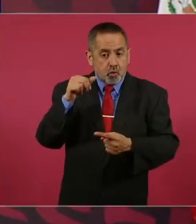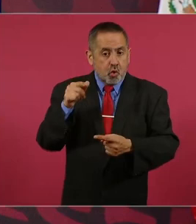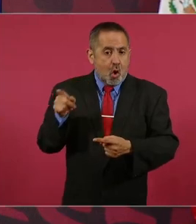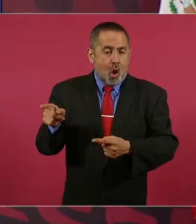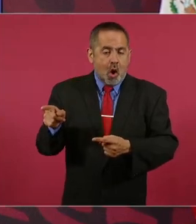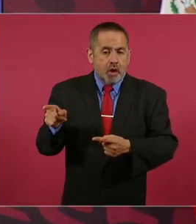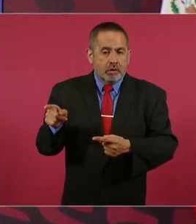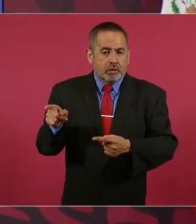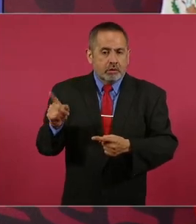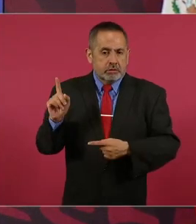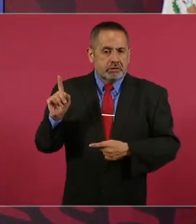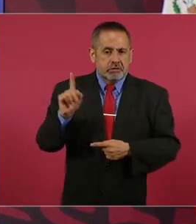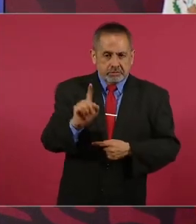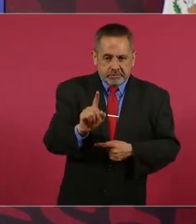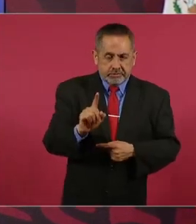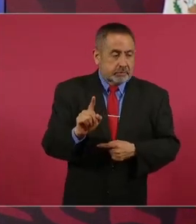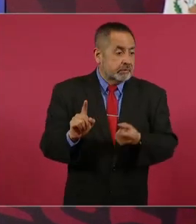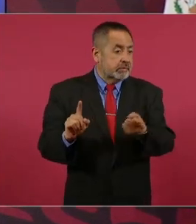de mentiras.